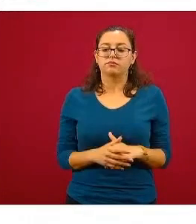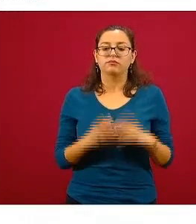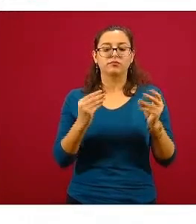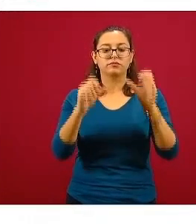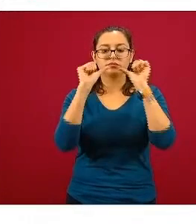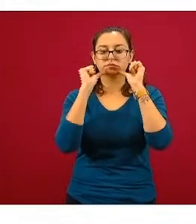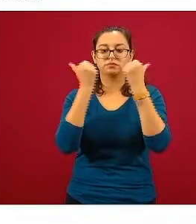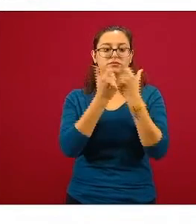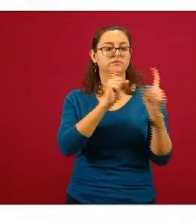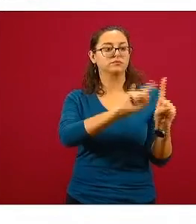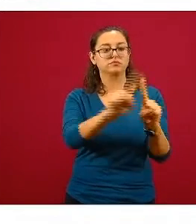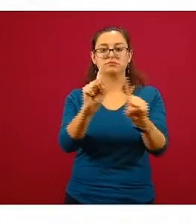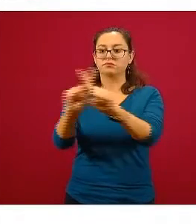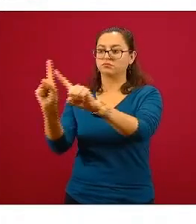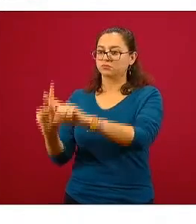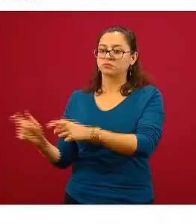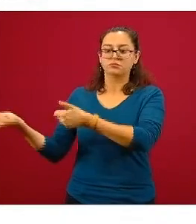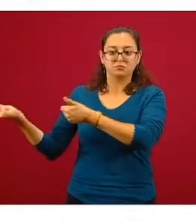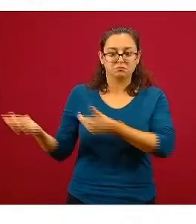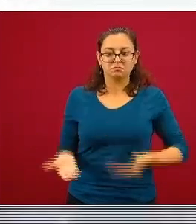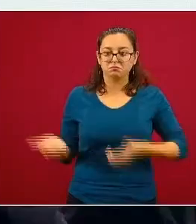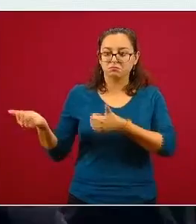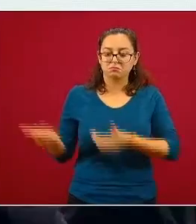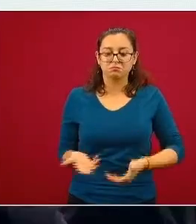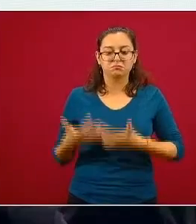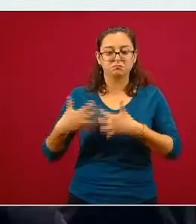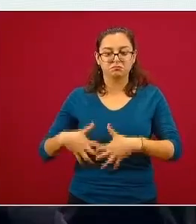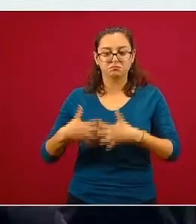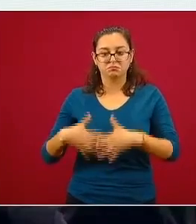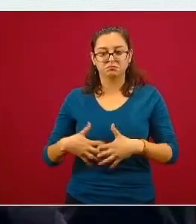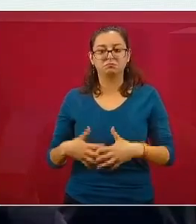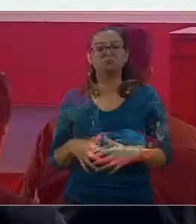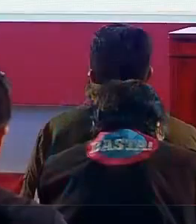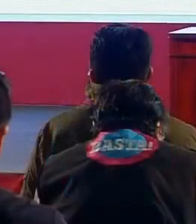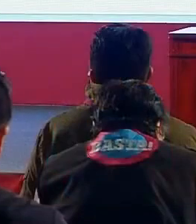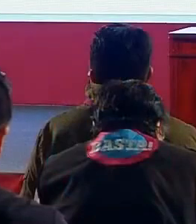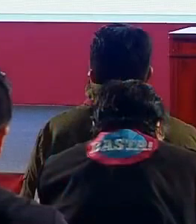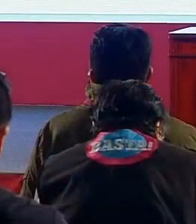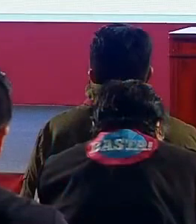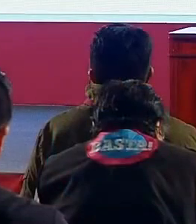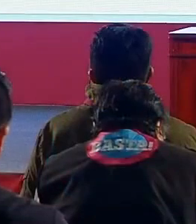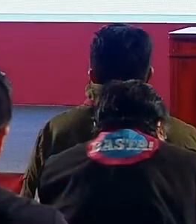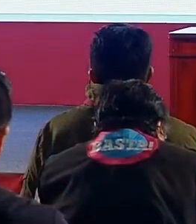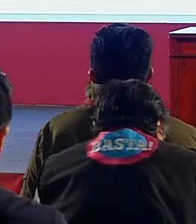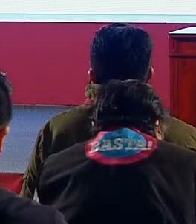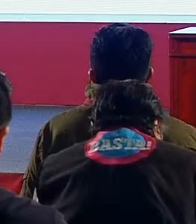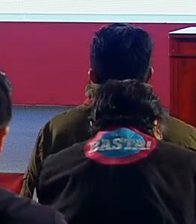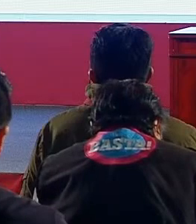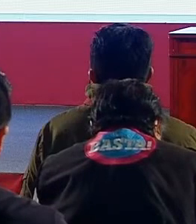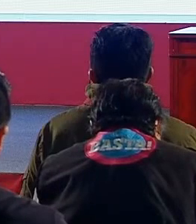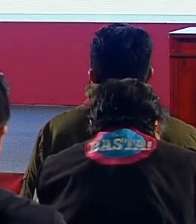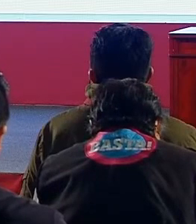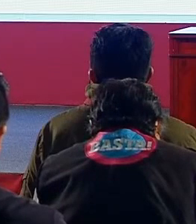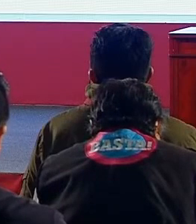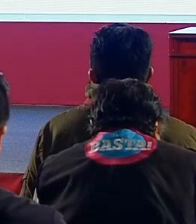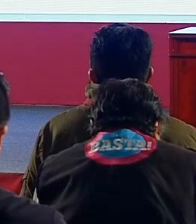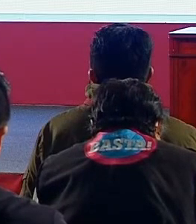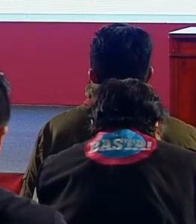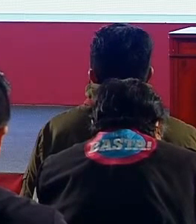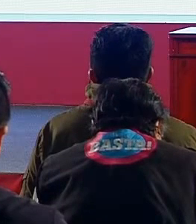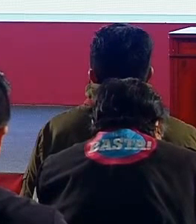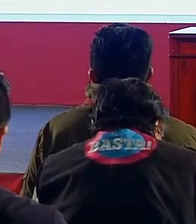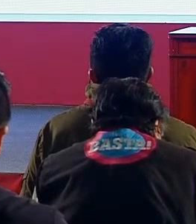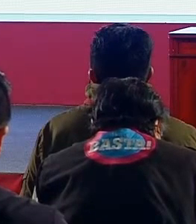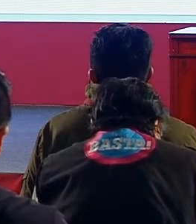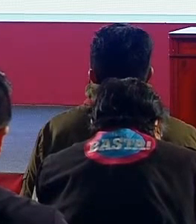muchas asociaciones que se dieron a la tarea de ayudarnos, y nunca nos faltó un ventilador. De hecho, la idea